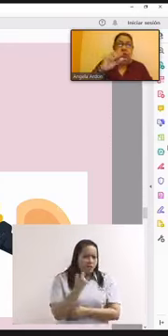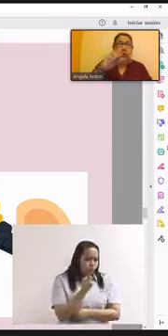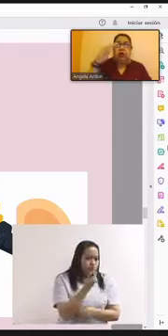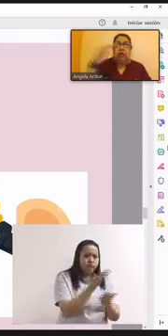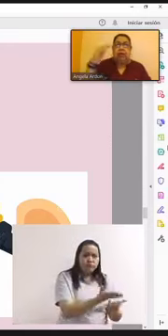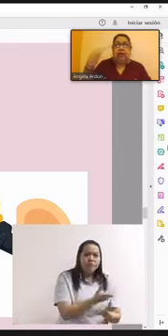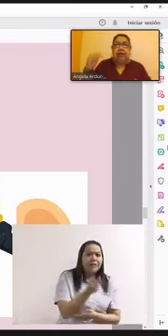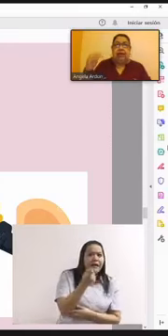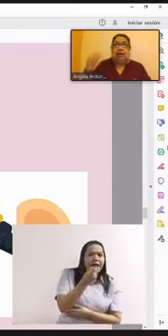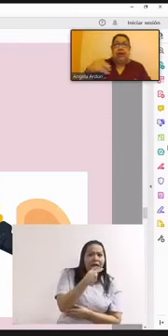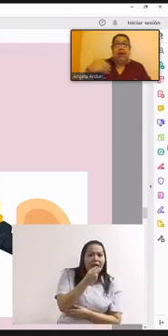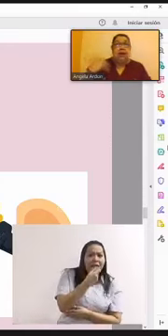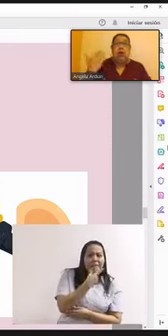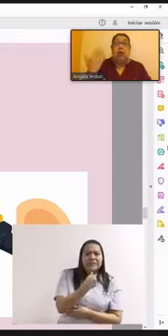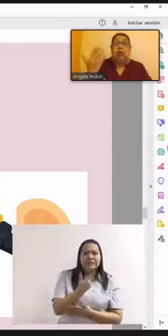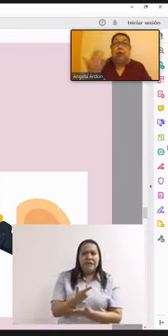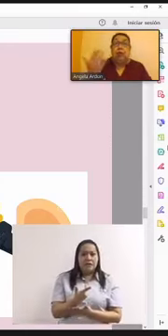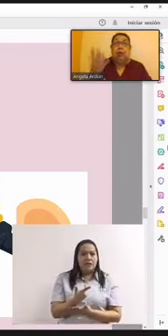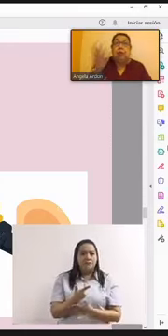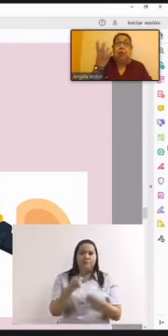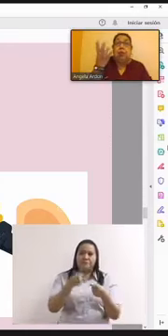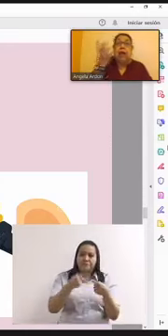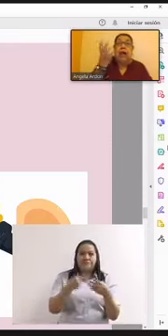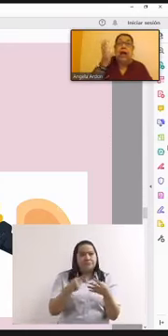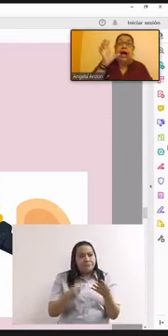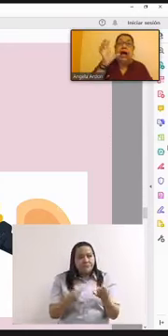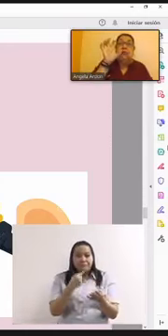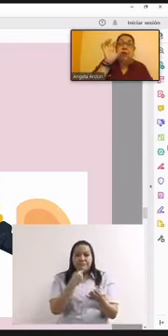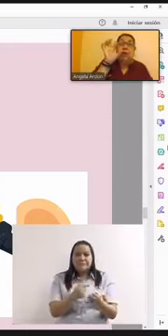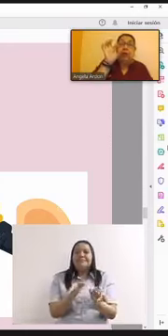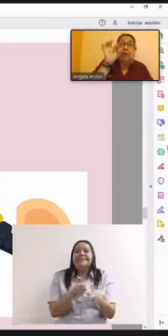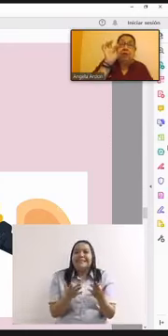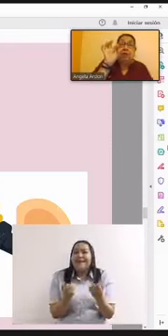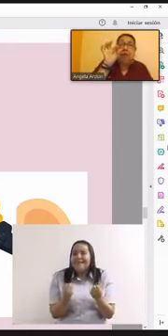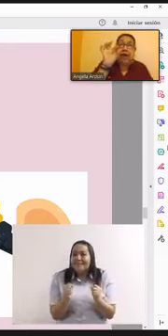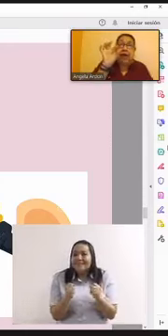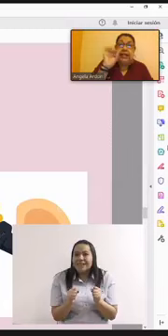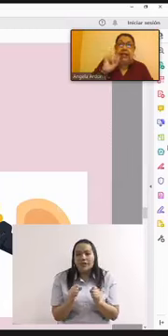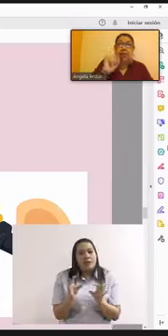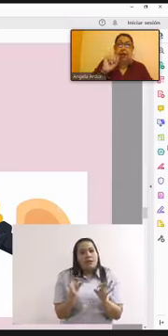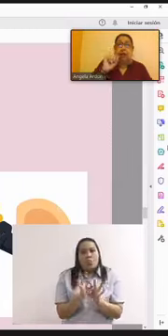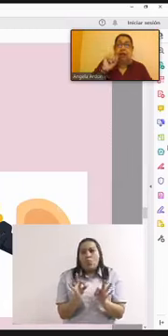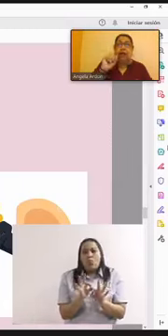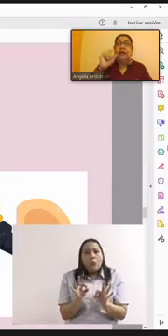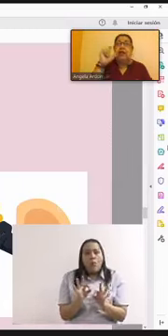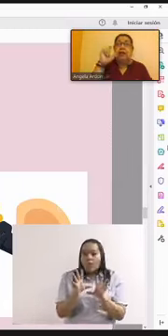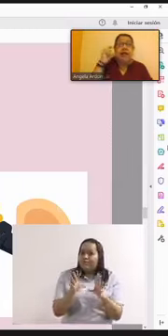Ponte esto. Y te comienzan a decir, es lo peor porque te puede